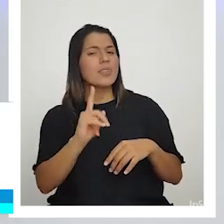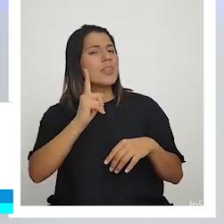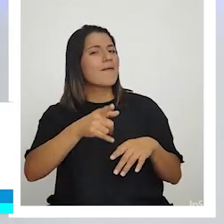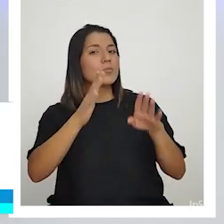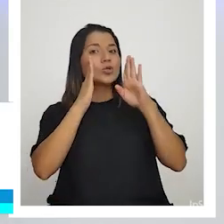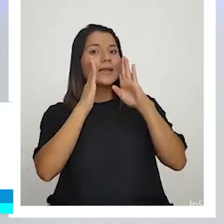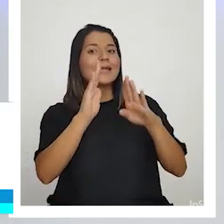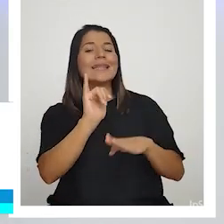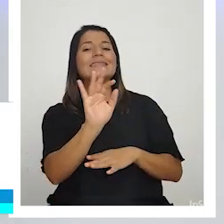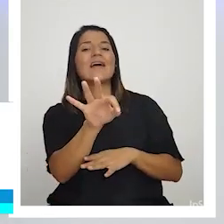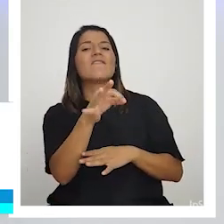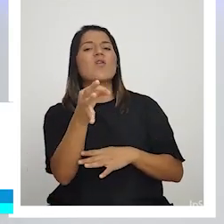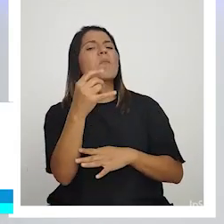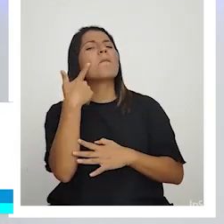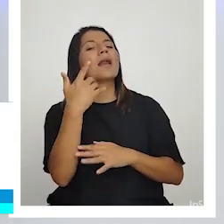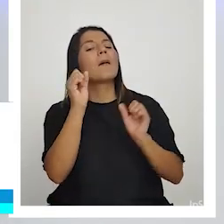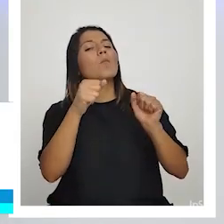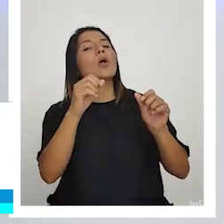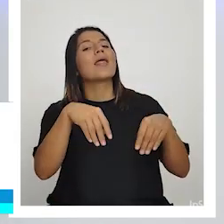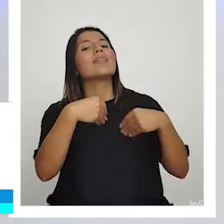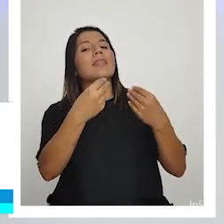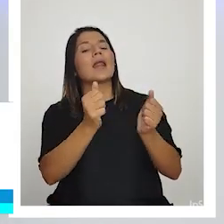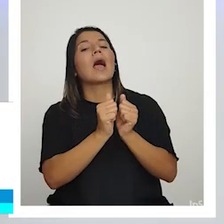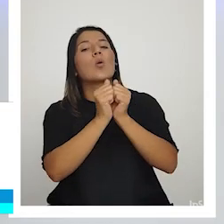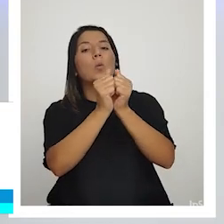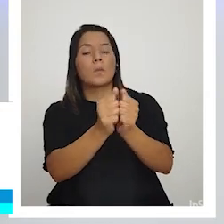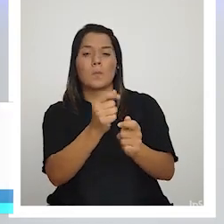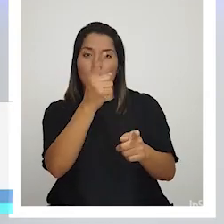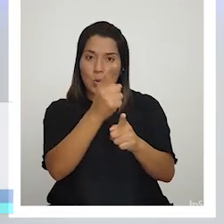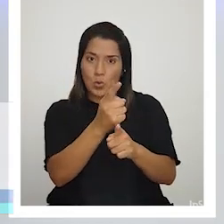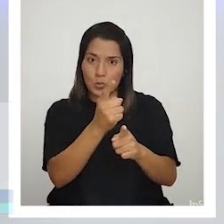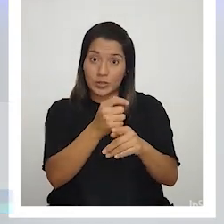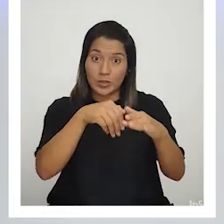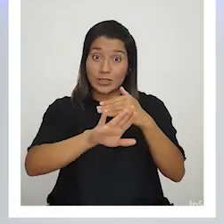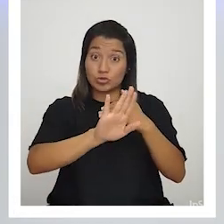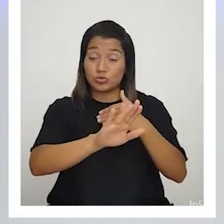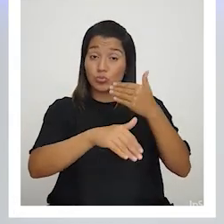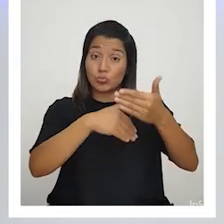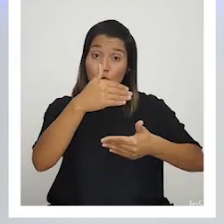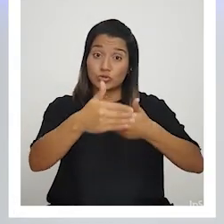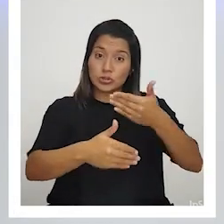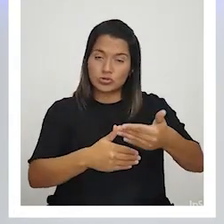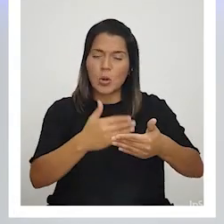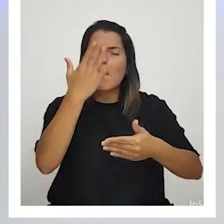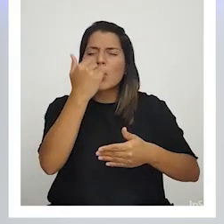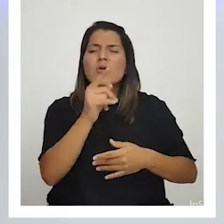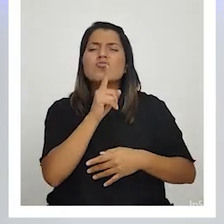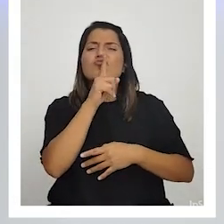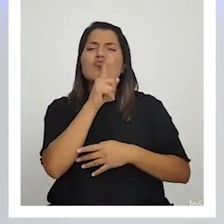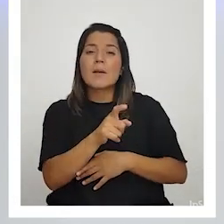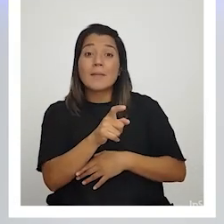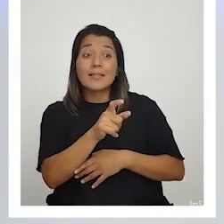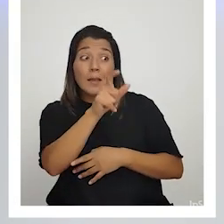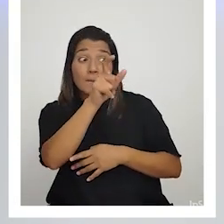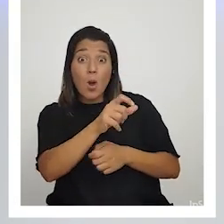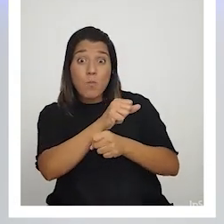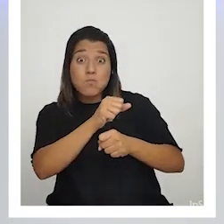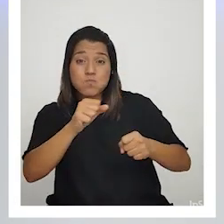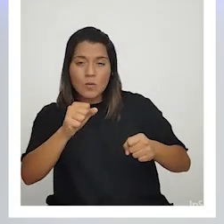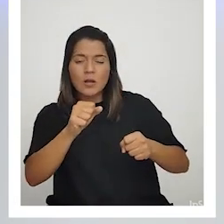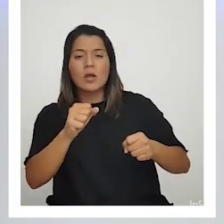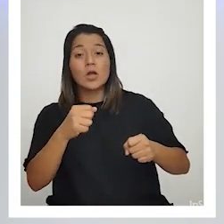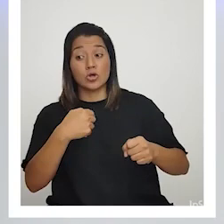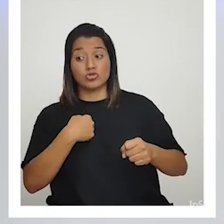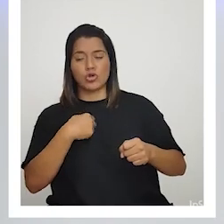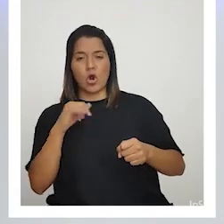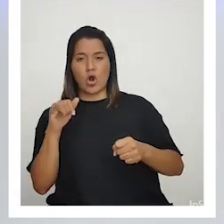para poder darle un acompañamiento adecuado en todo el proceso, porque realmente son personas que uno como profesional de la